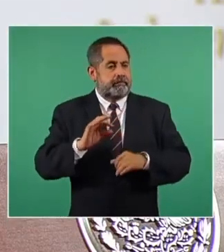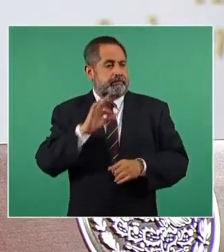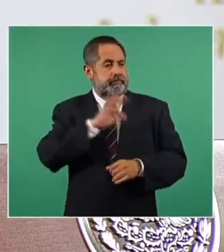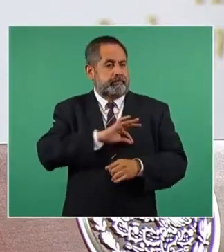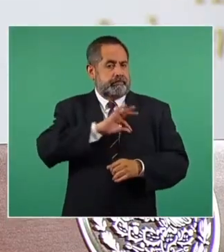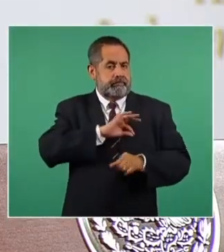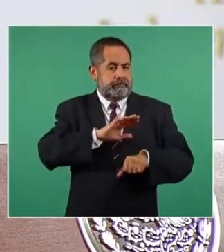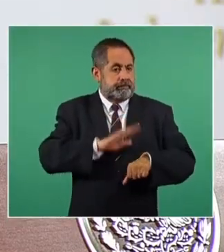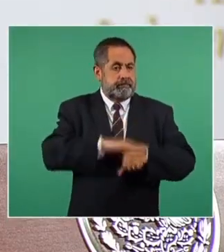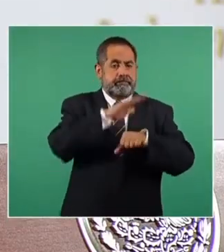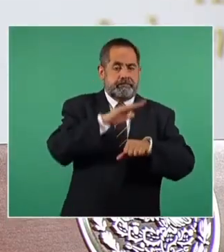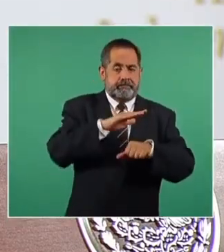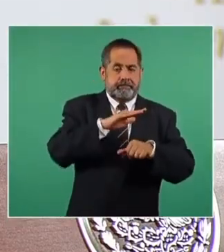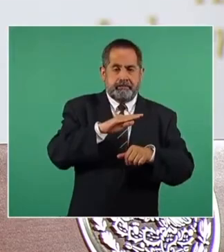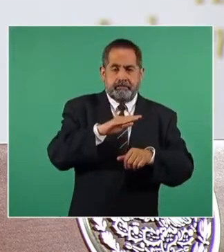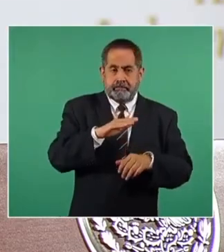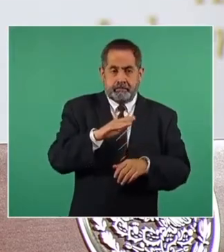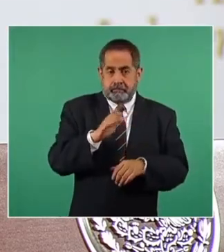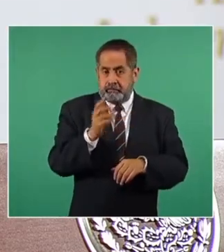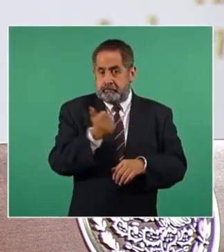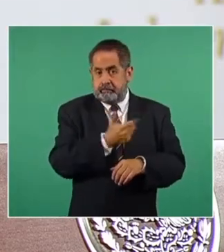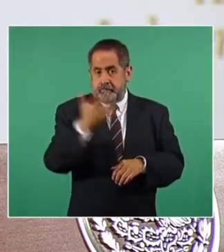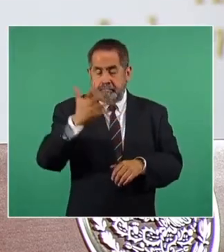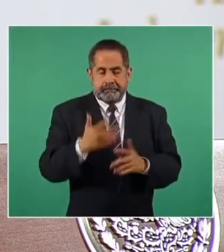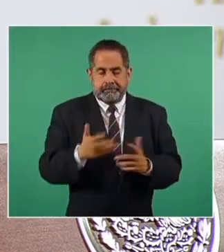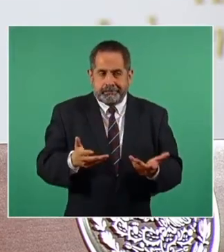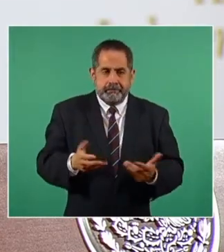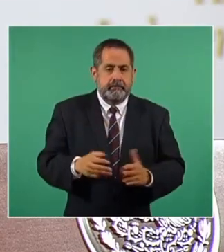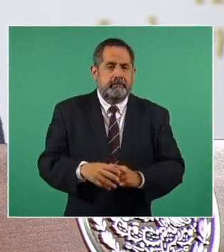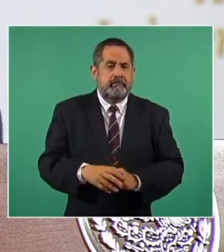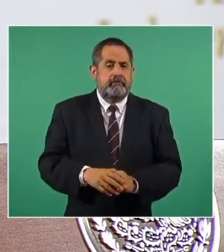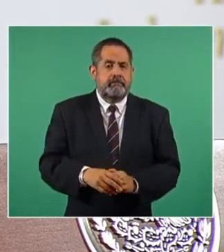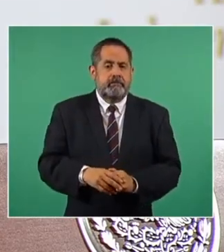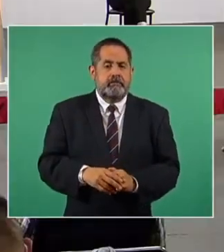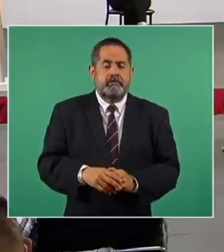consumidor a un precio muy elevado